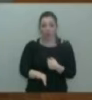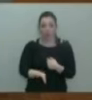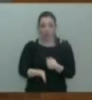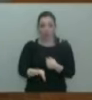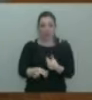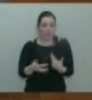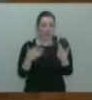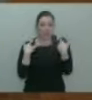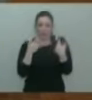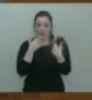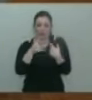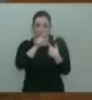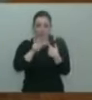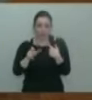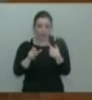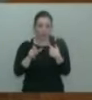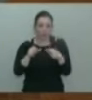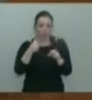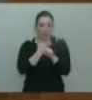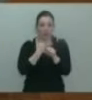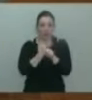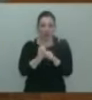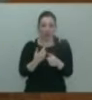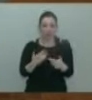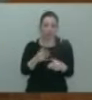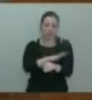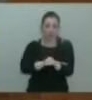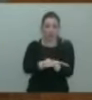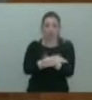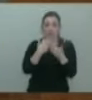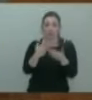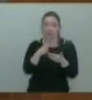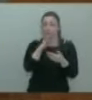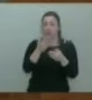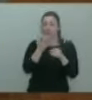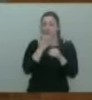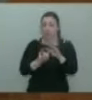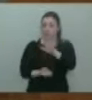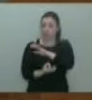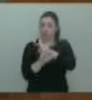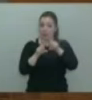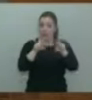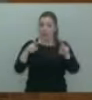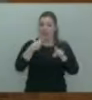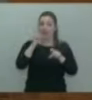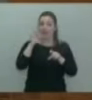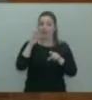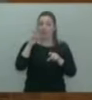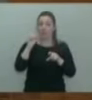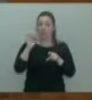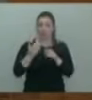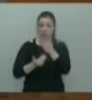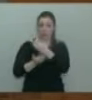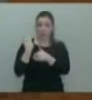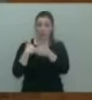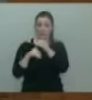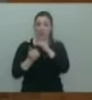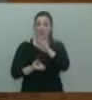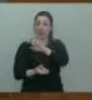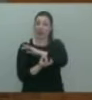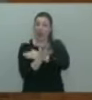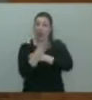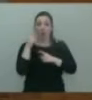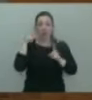ejercer los empleados públicos. Por lo tanto, si Gispasa se creó en su día como una pantalla, como mínimo, destinada a